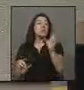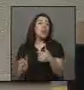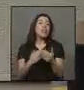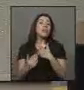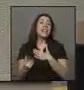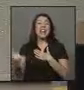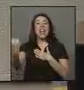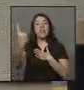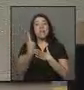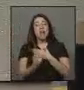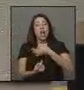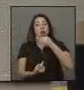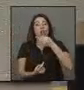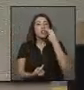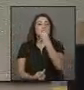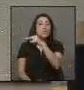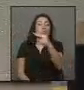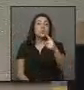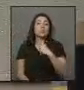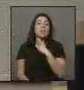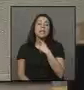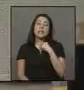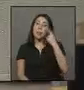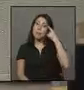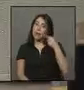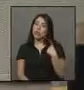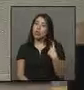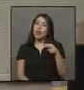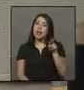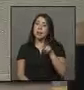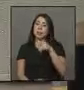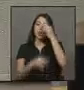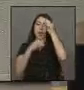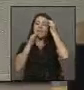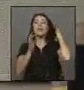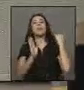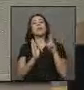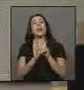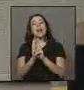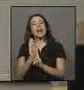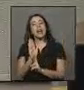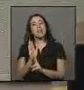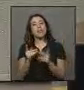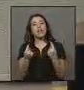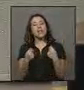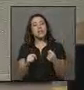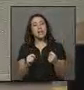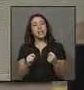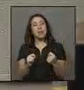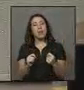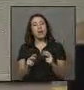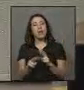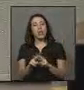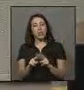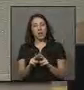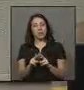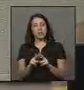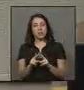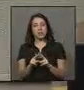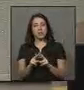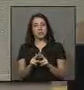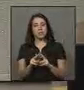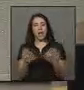desean expresar sus intereses. Pero yo les insisto en el punto, lo que hemos hecho con el reglamento, o lo que hemos intentado hacer con el reglamento, bajo